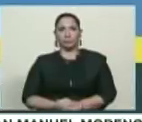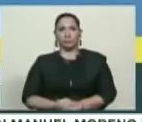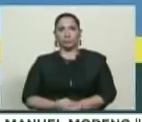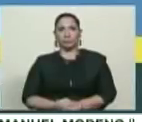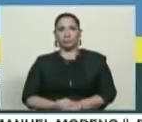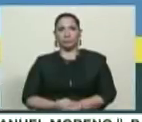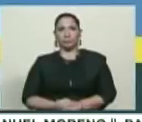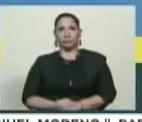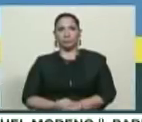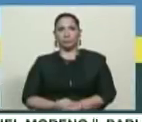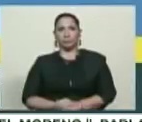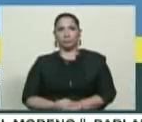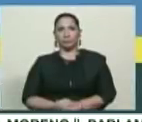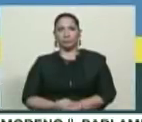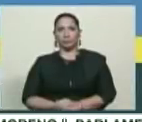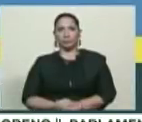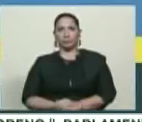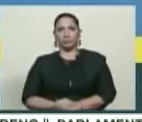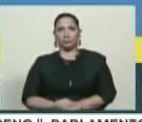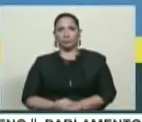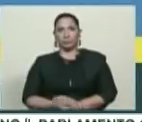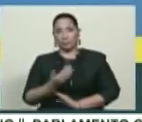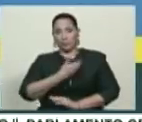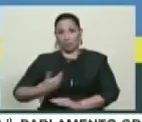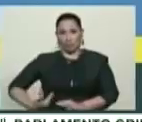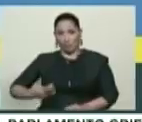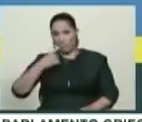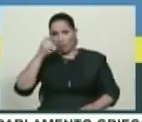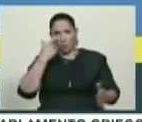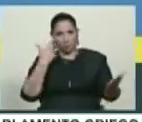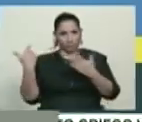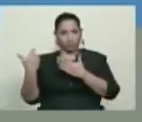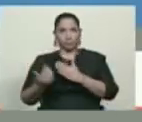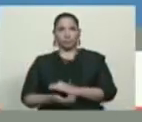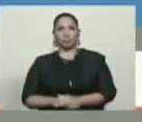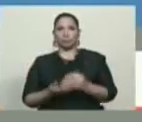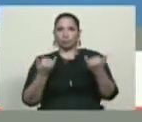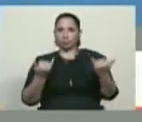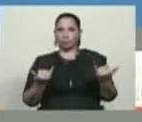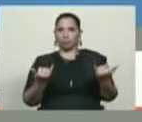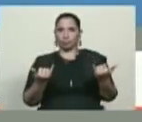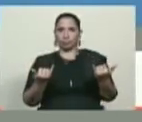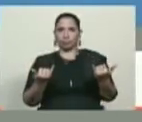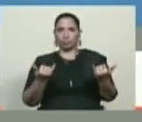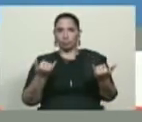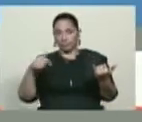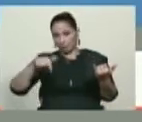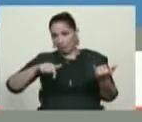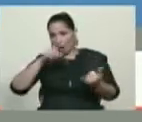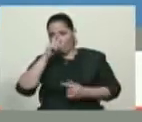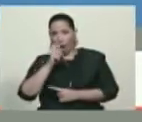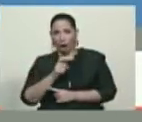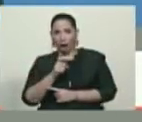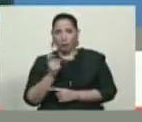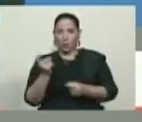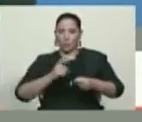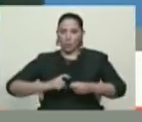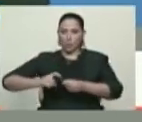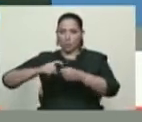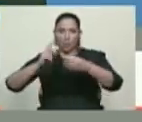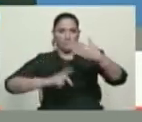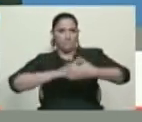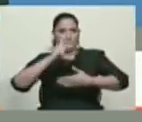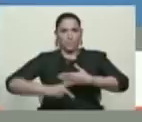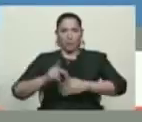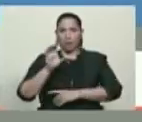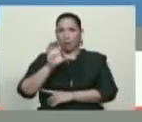Agenda 2030, el presidente Nicolás Maduro desde ese año ha incorporado en los planes